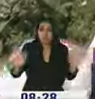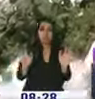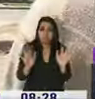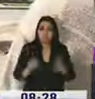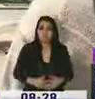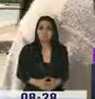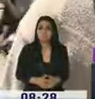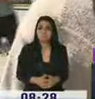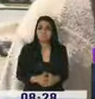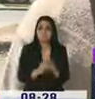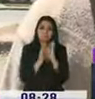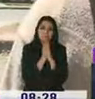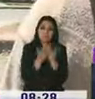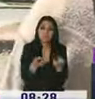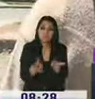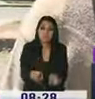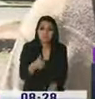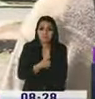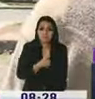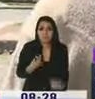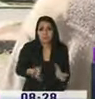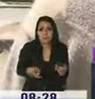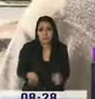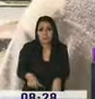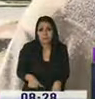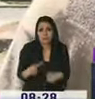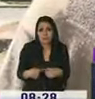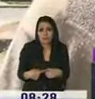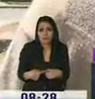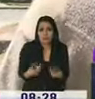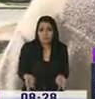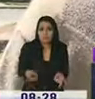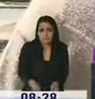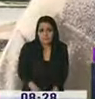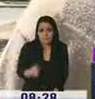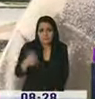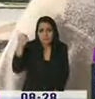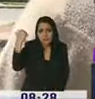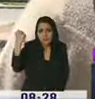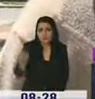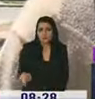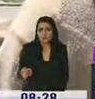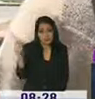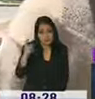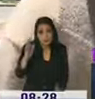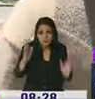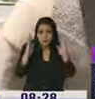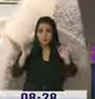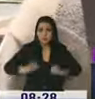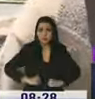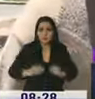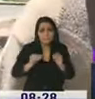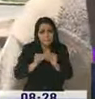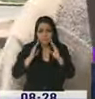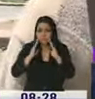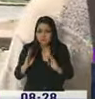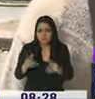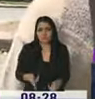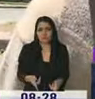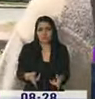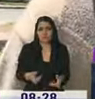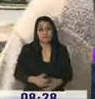esquina. Decirles que también nosotros somos parte de Quito y necesitamos que nos tomen atención y hagan más, pongan